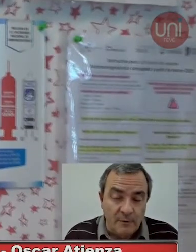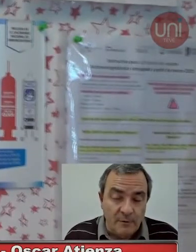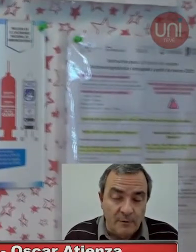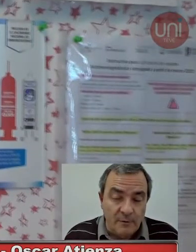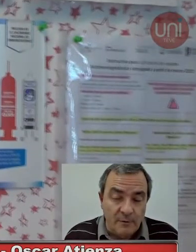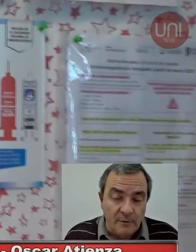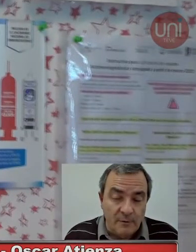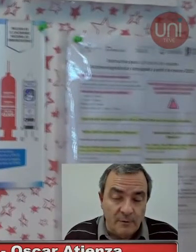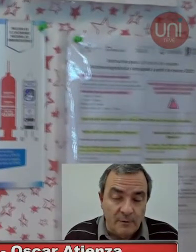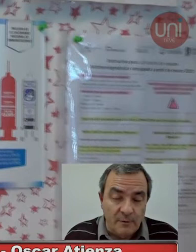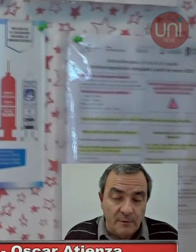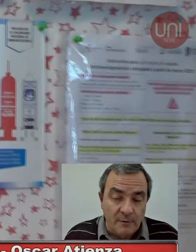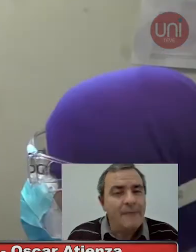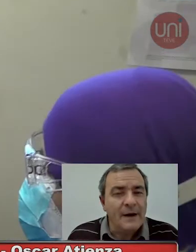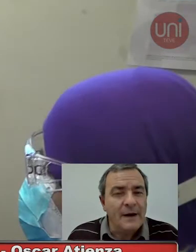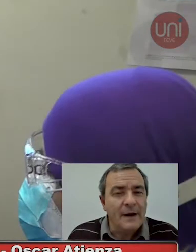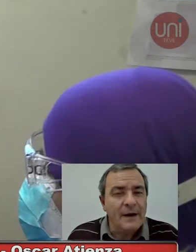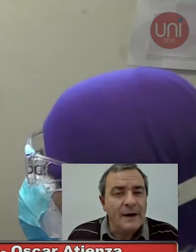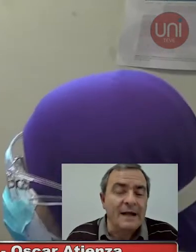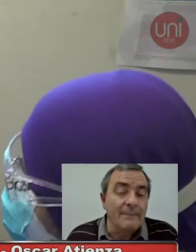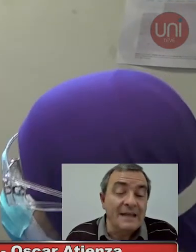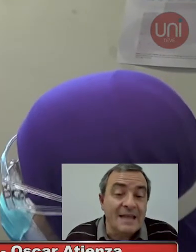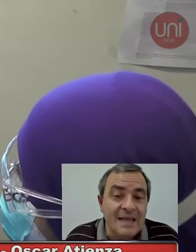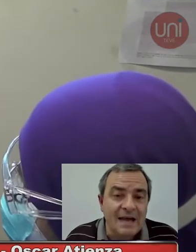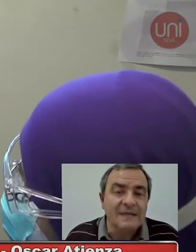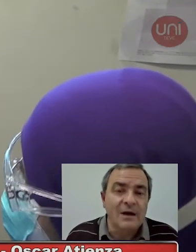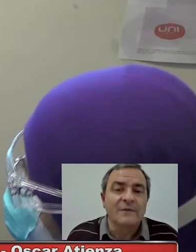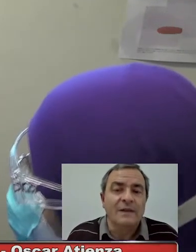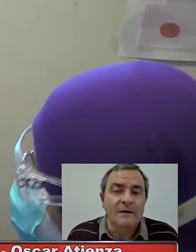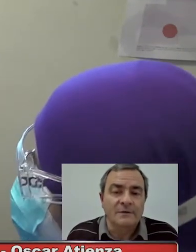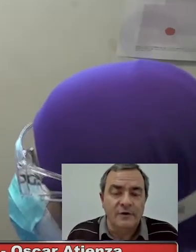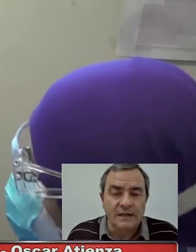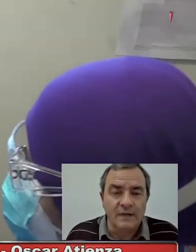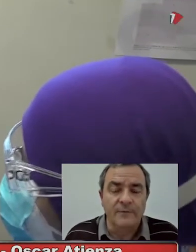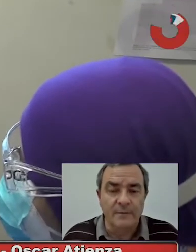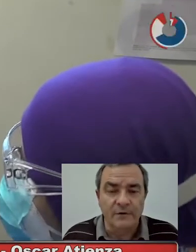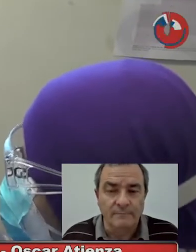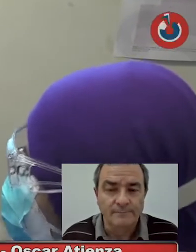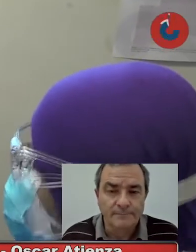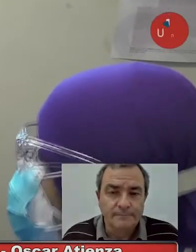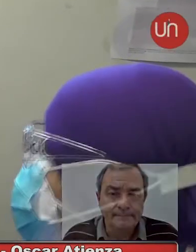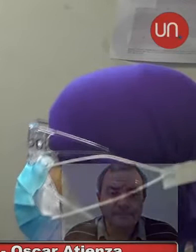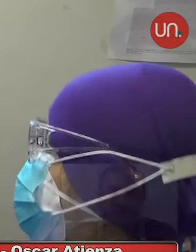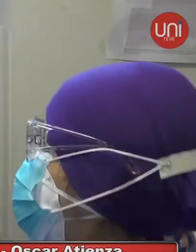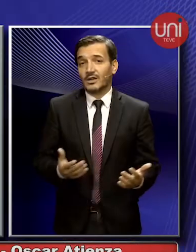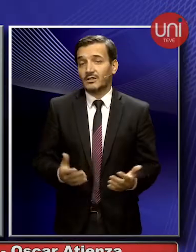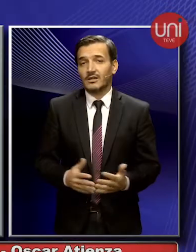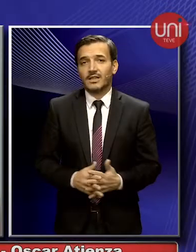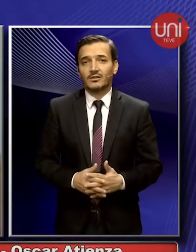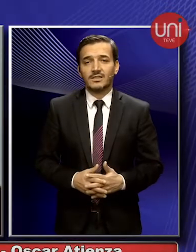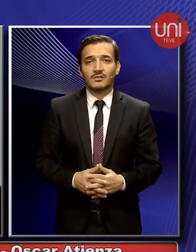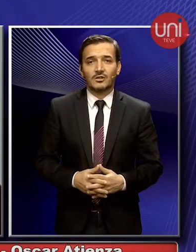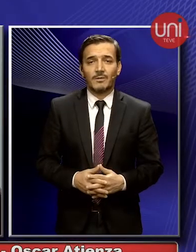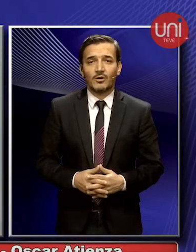está bastante baja, pero hay que esperar un poquito más, capaz que 10 días y ya vamos a tener mayor cantidad de información. Qué bueno manejar esa información con anterioridad,